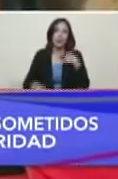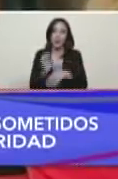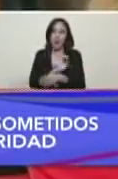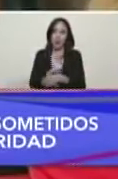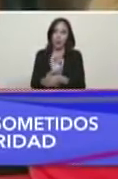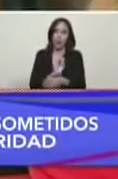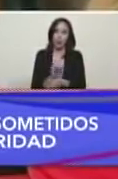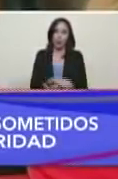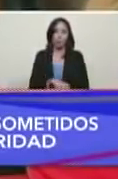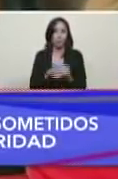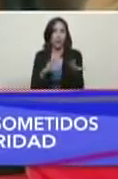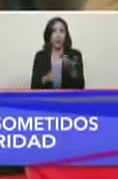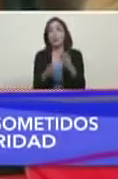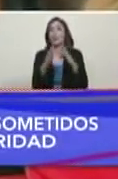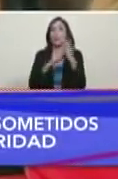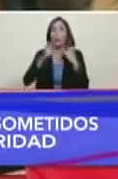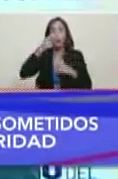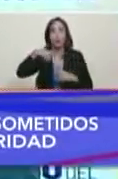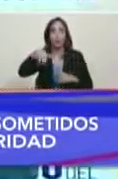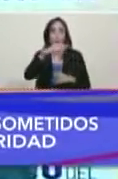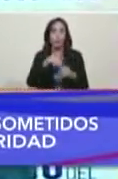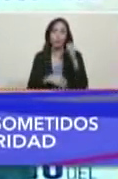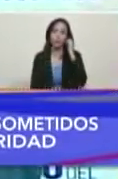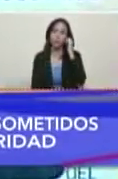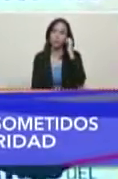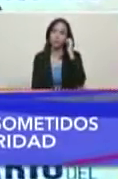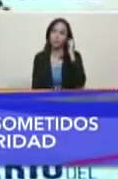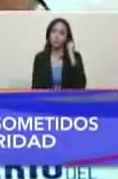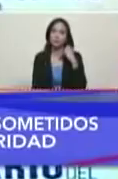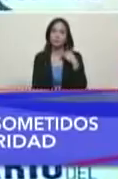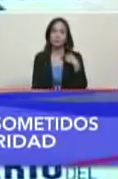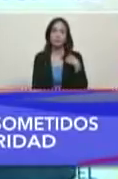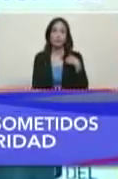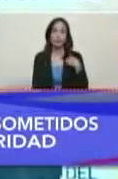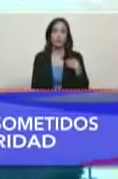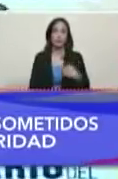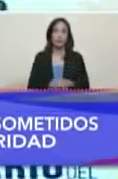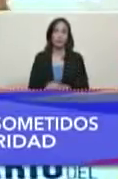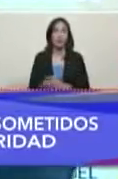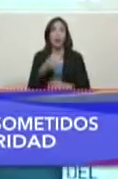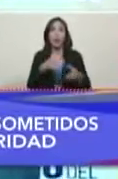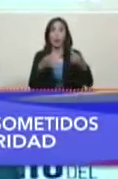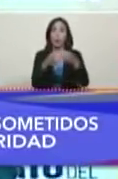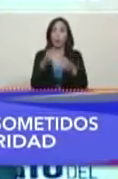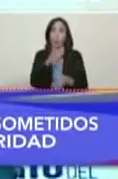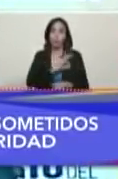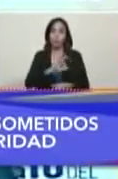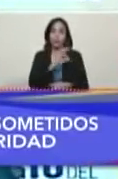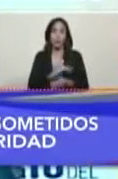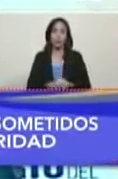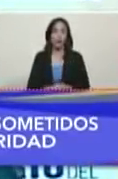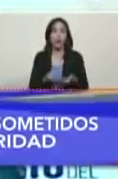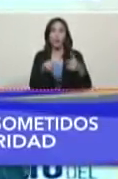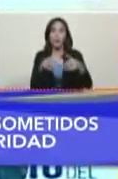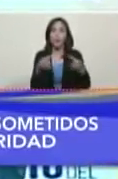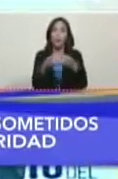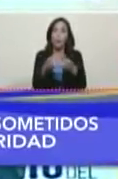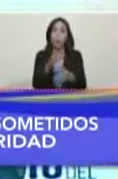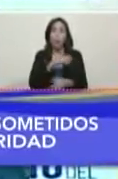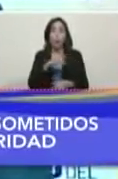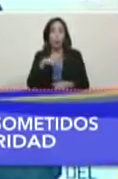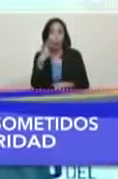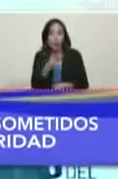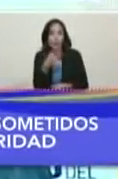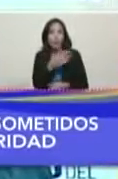ha sido repudiado por el pueblo ecuatoriano, por los movimientos sociales, por líderes sociales y políticos, por los